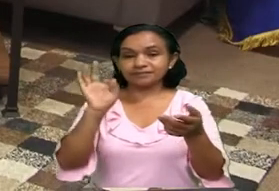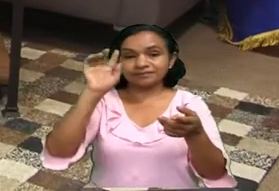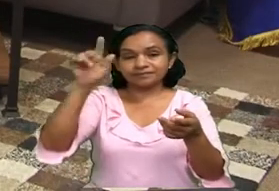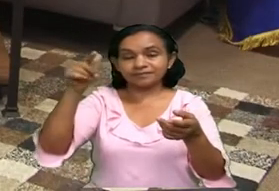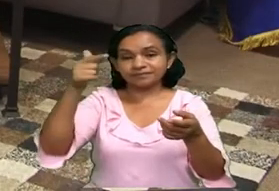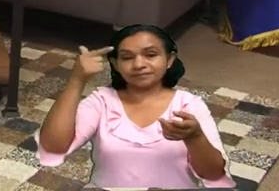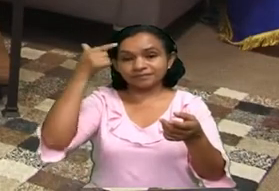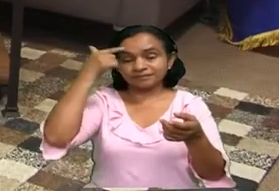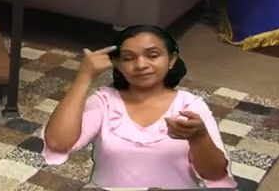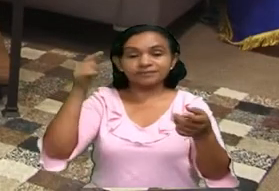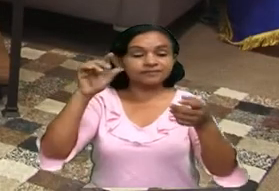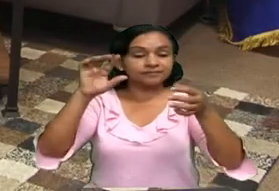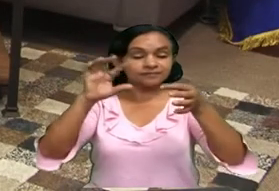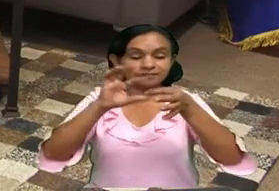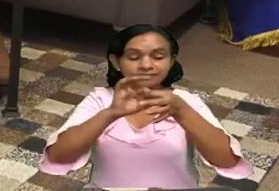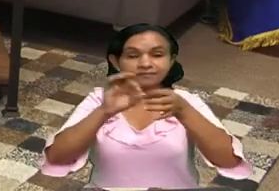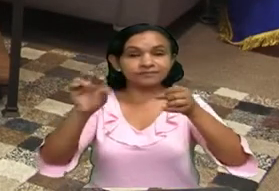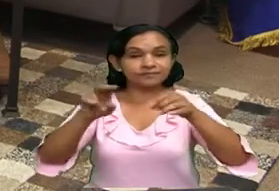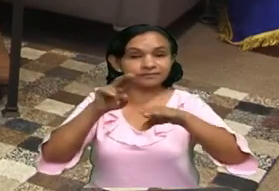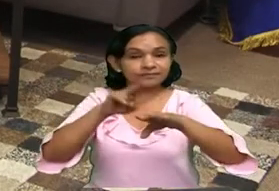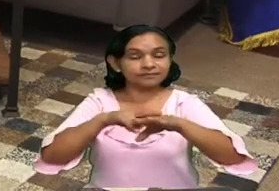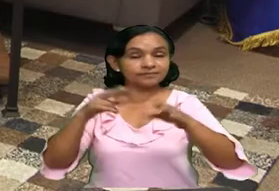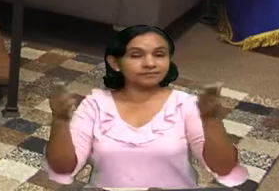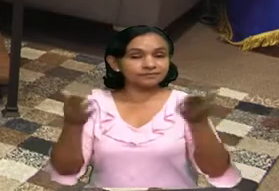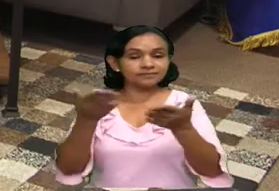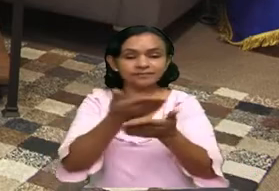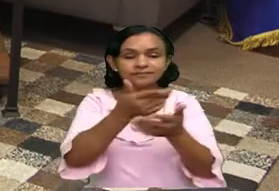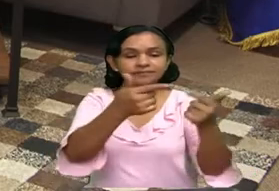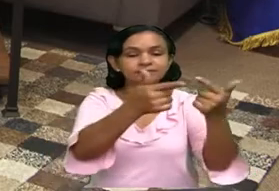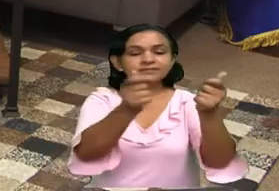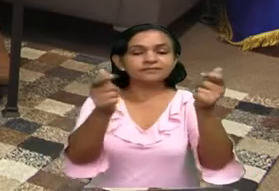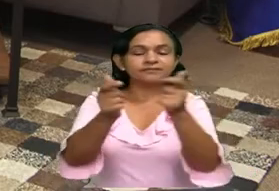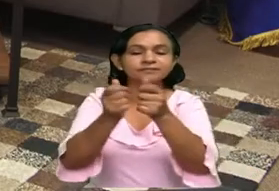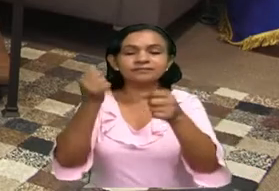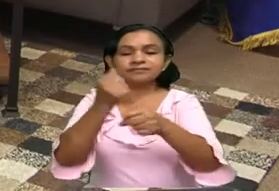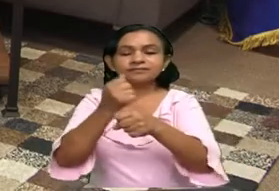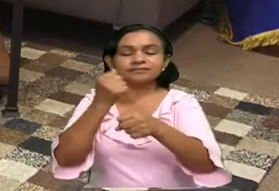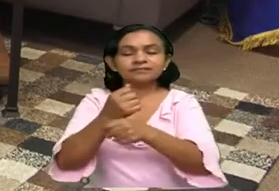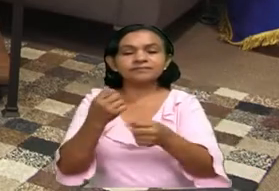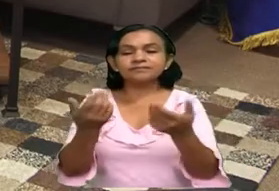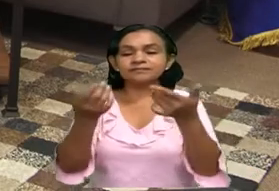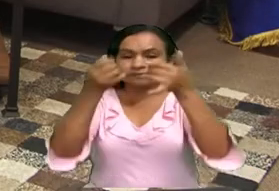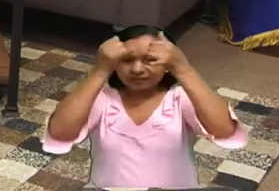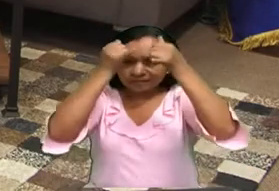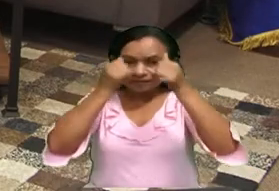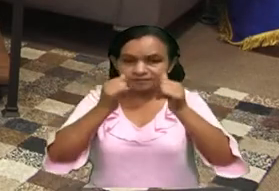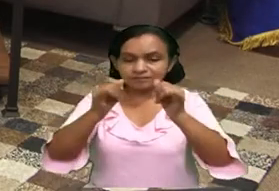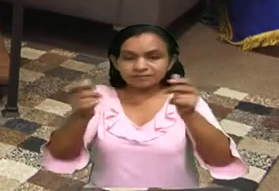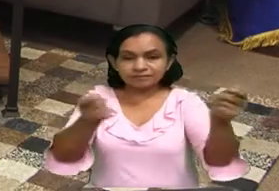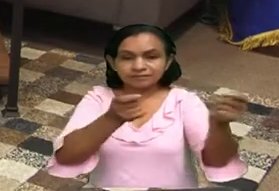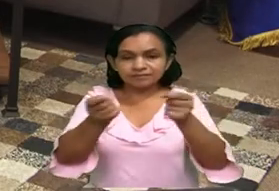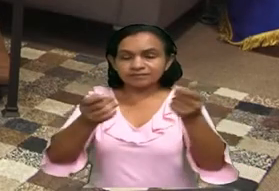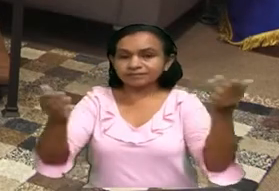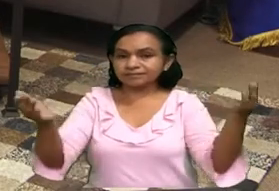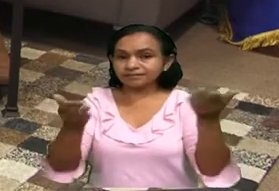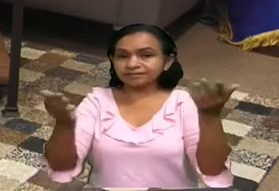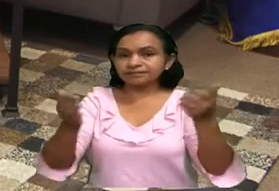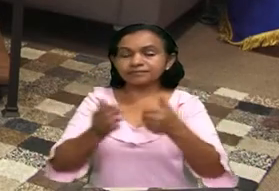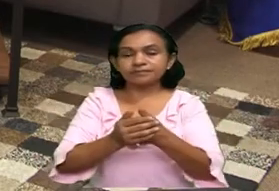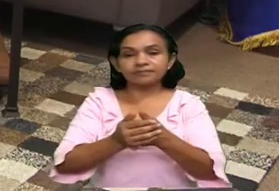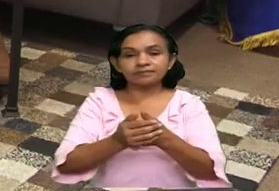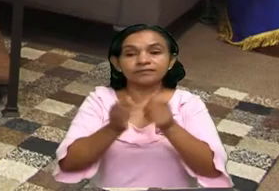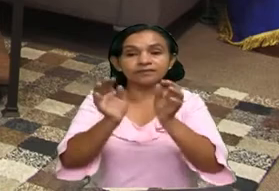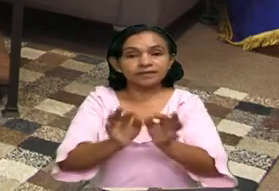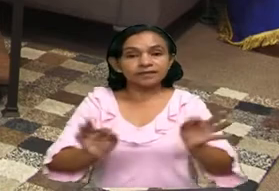de Reconciliación y Unidad Nacional los gremios, los productores, que son al final en principio protagonistas, pero también factores